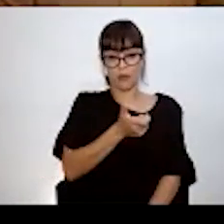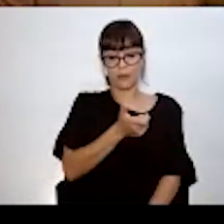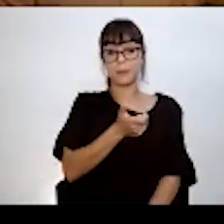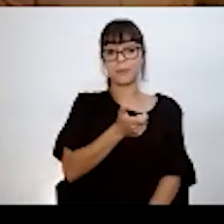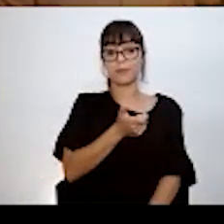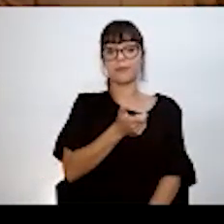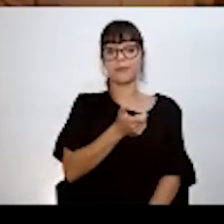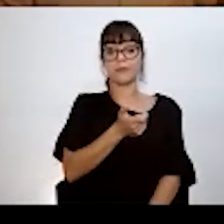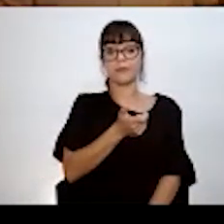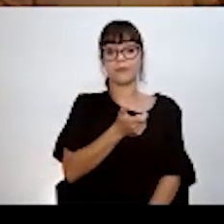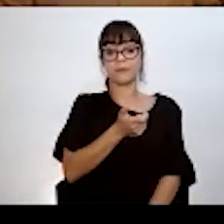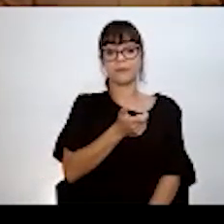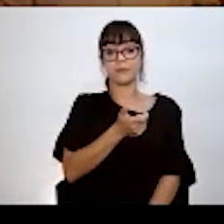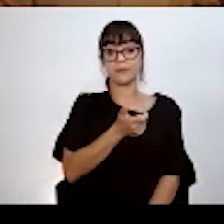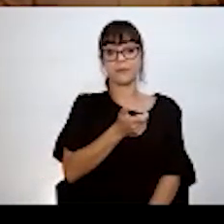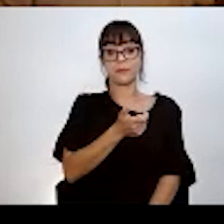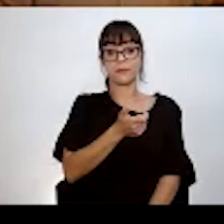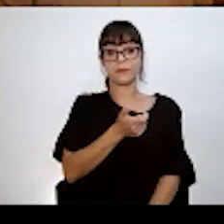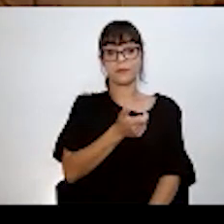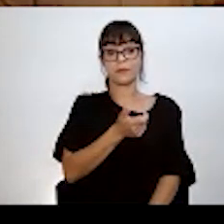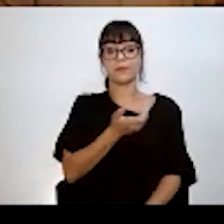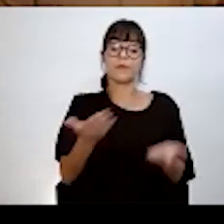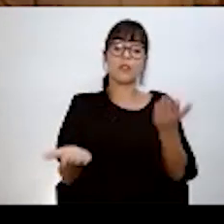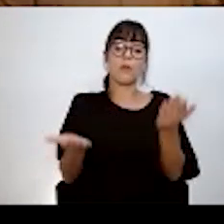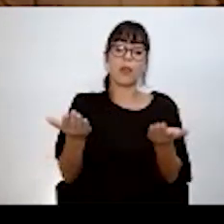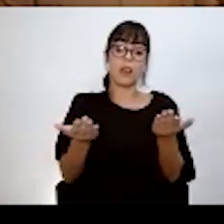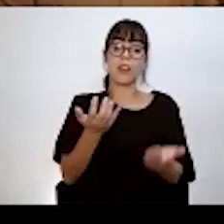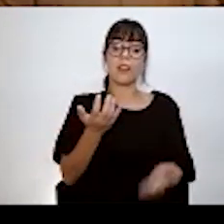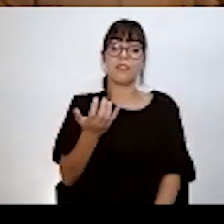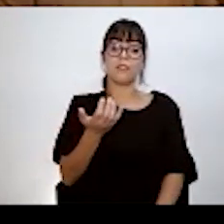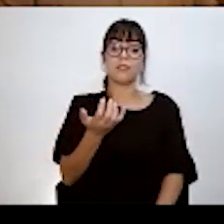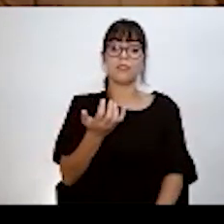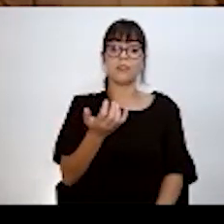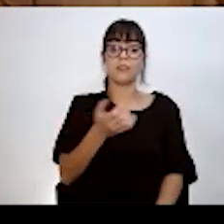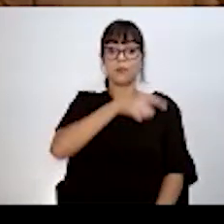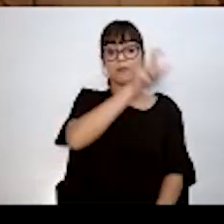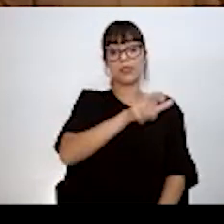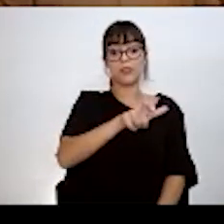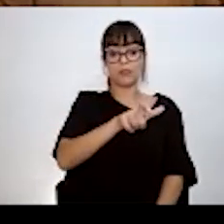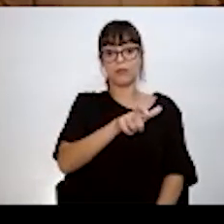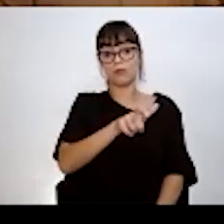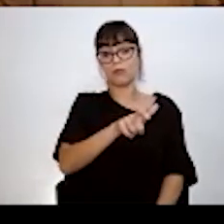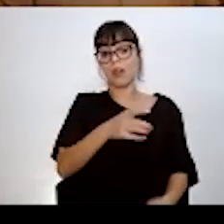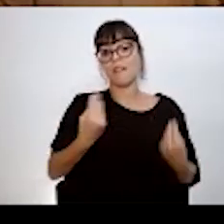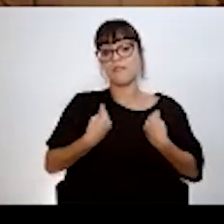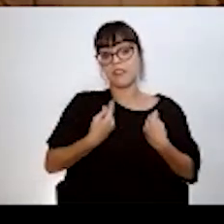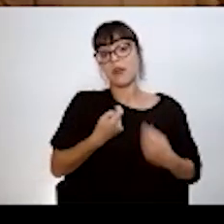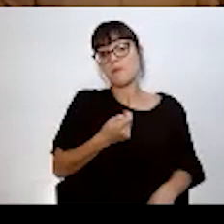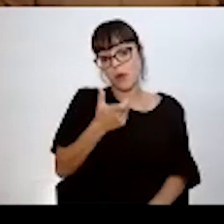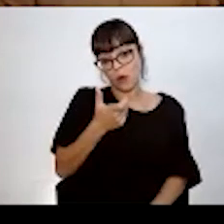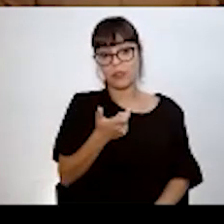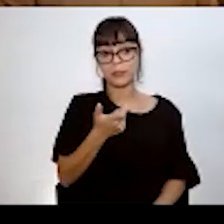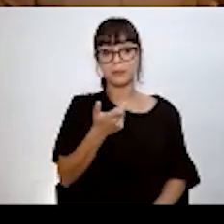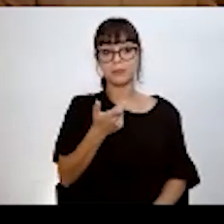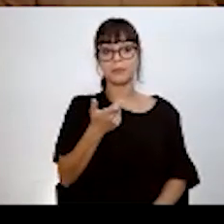relación con un régimen demográfico bajo también en el conjunto de la isla, y que va a conocer un ascenso muy,